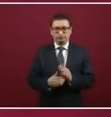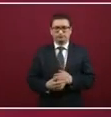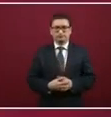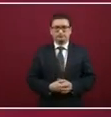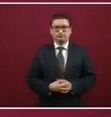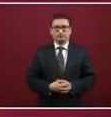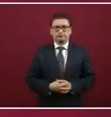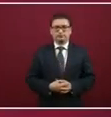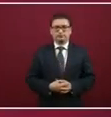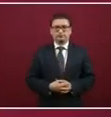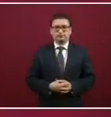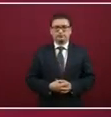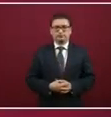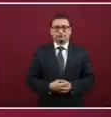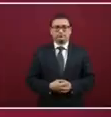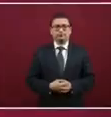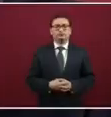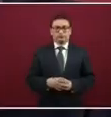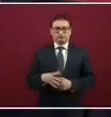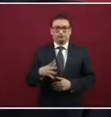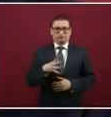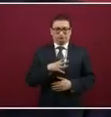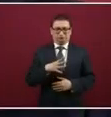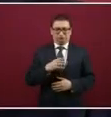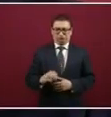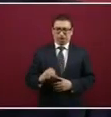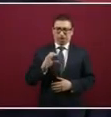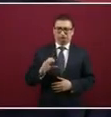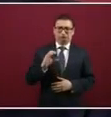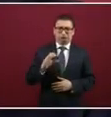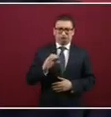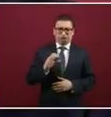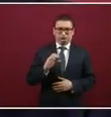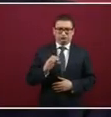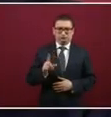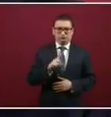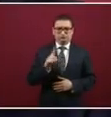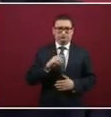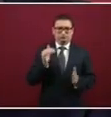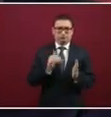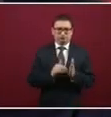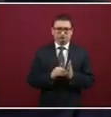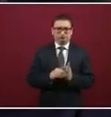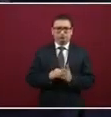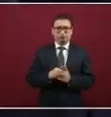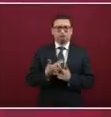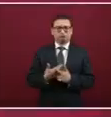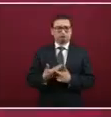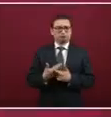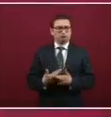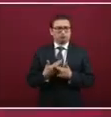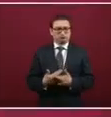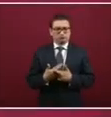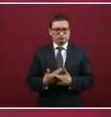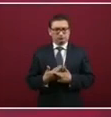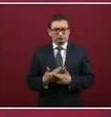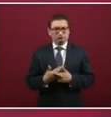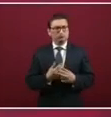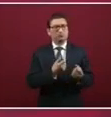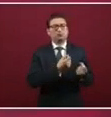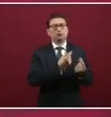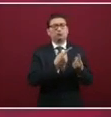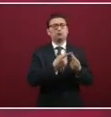O sea que traemos un colchón de 100.000. Nuestros detractores